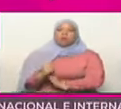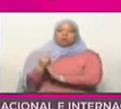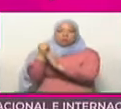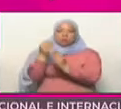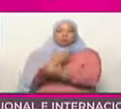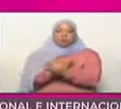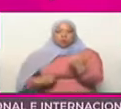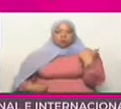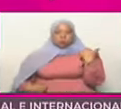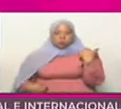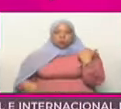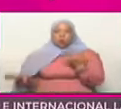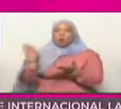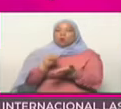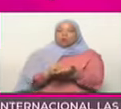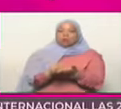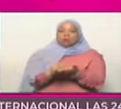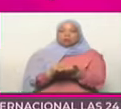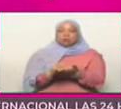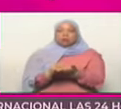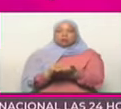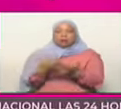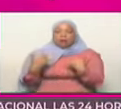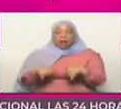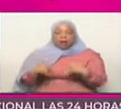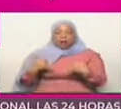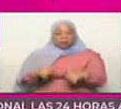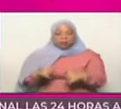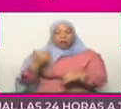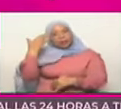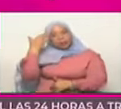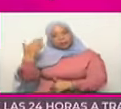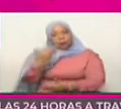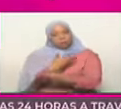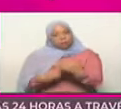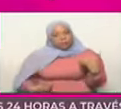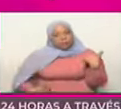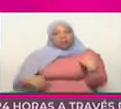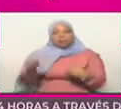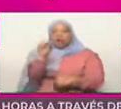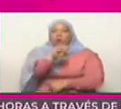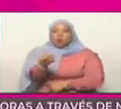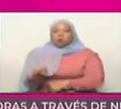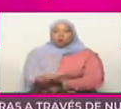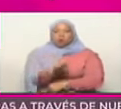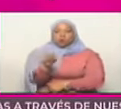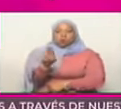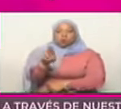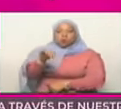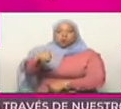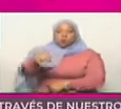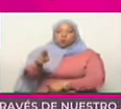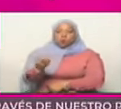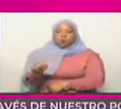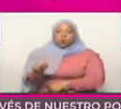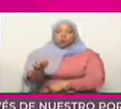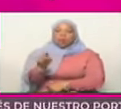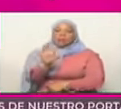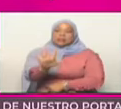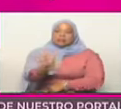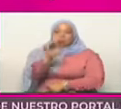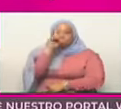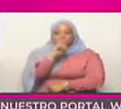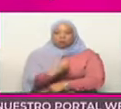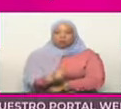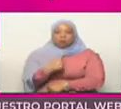presidente Tubum, presidente de Argelia, mi saludo al presidente Tubum, por 5 años. A mí me acaban de reelegir